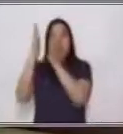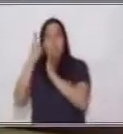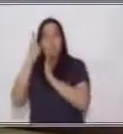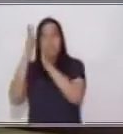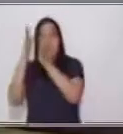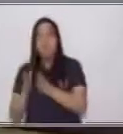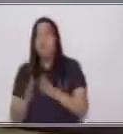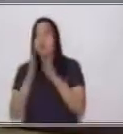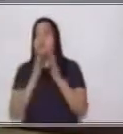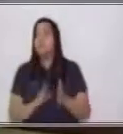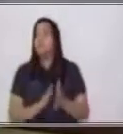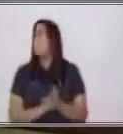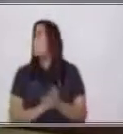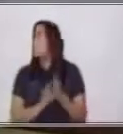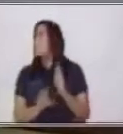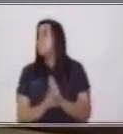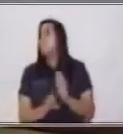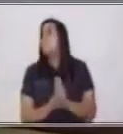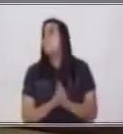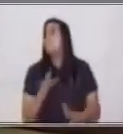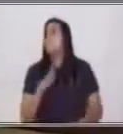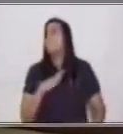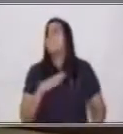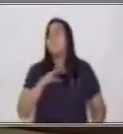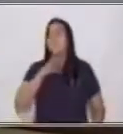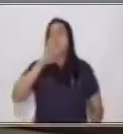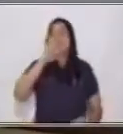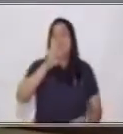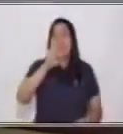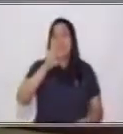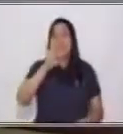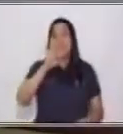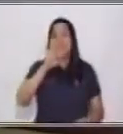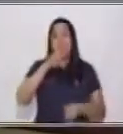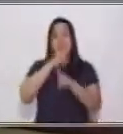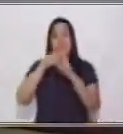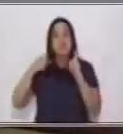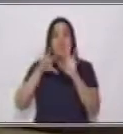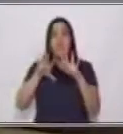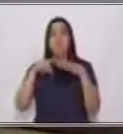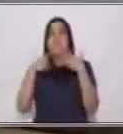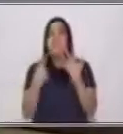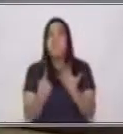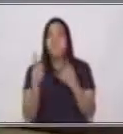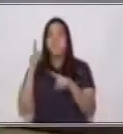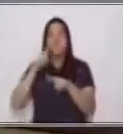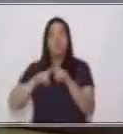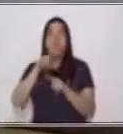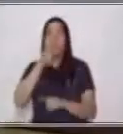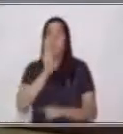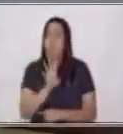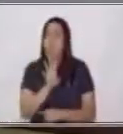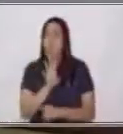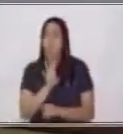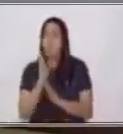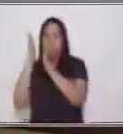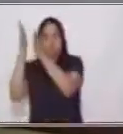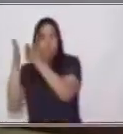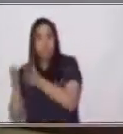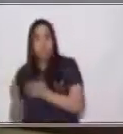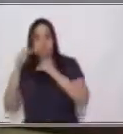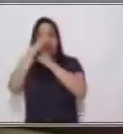de multiplicación de matrices, que lo hubiéramos visto antes, porque para multiplicar matrices, recordemos,